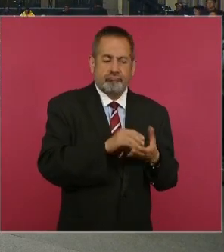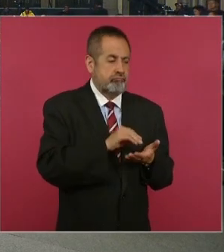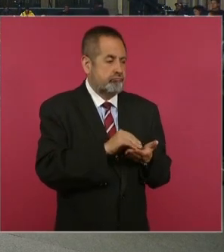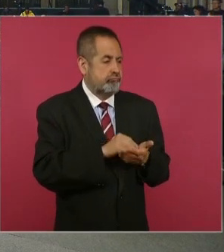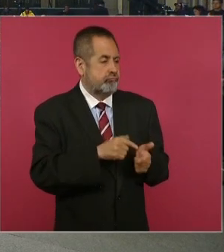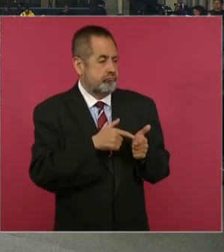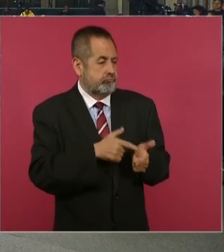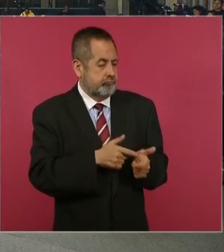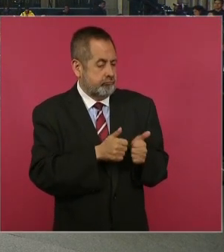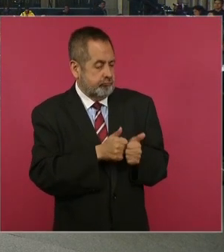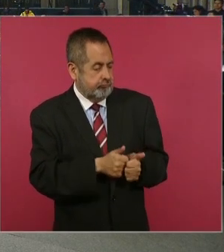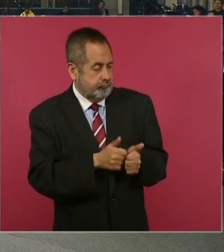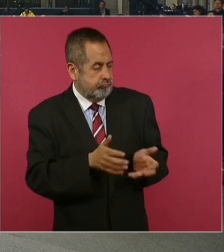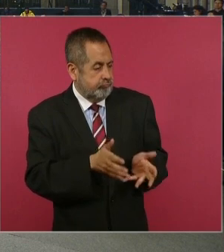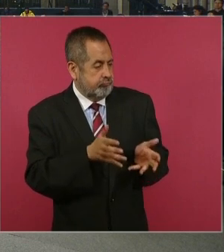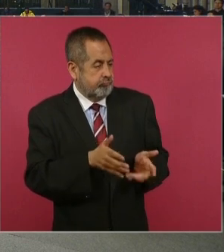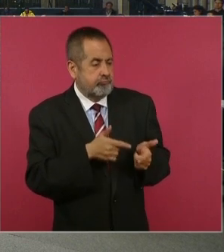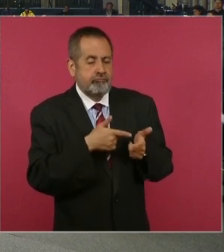sistema